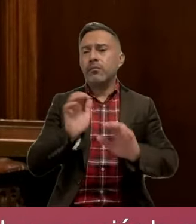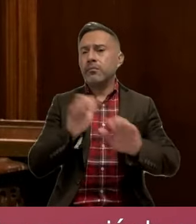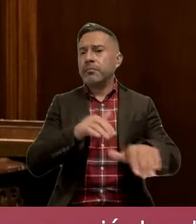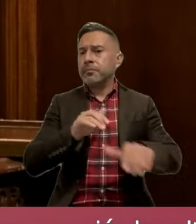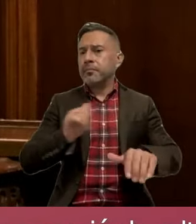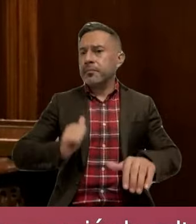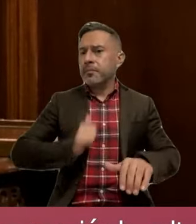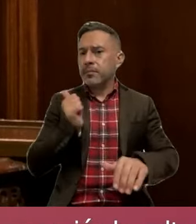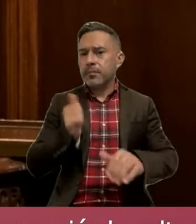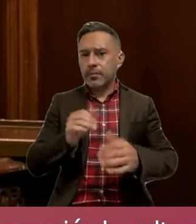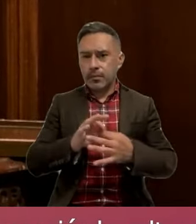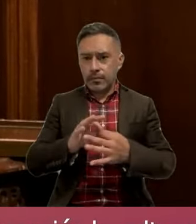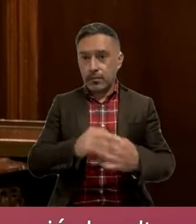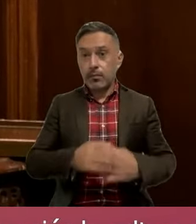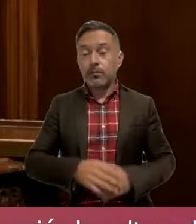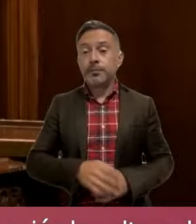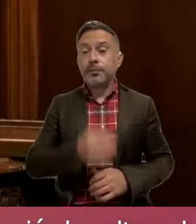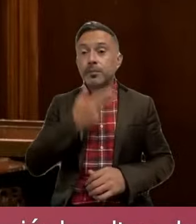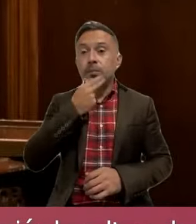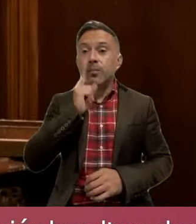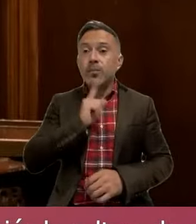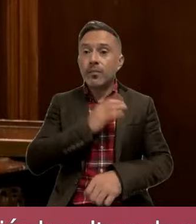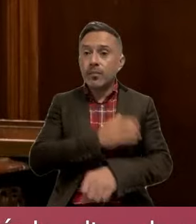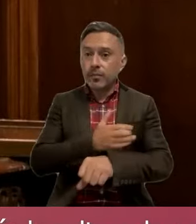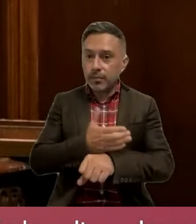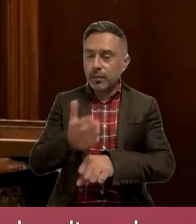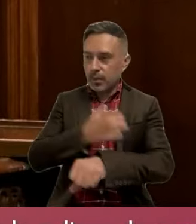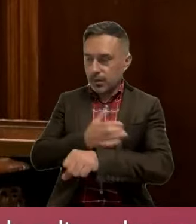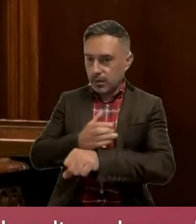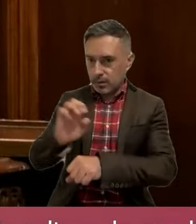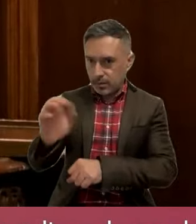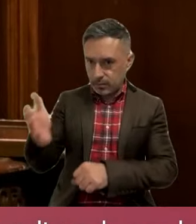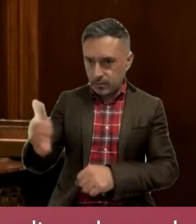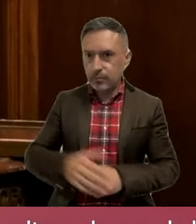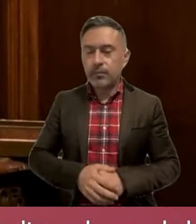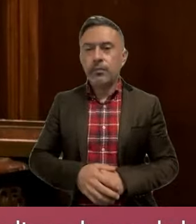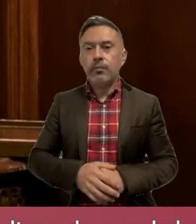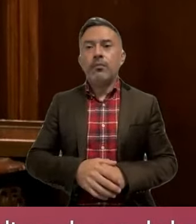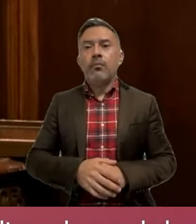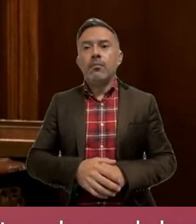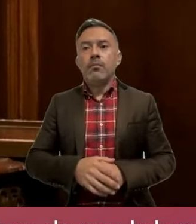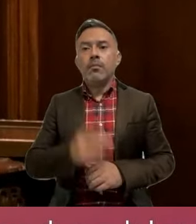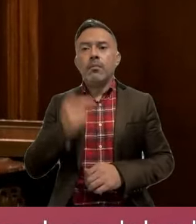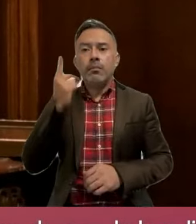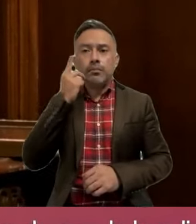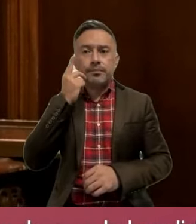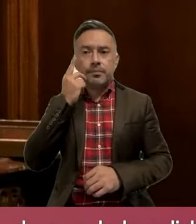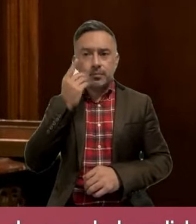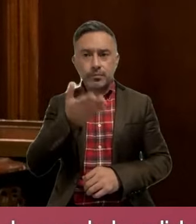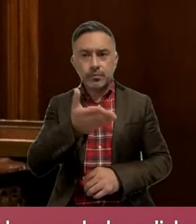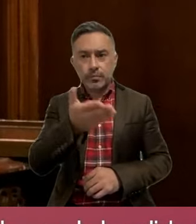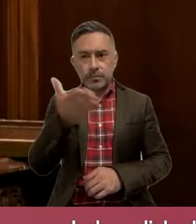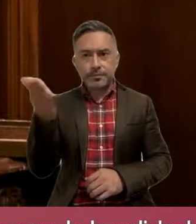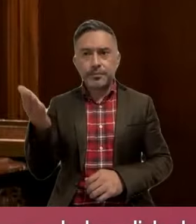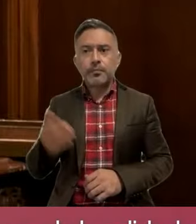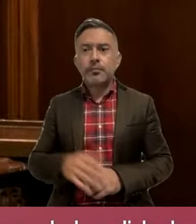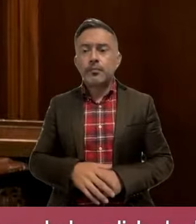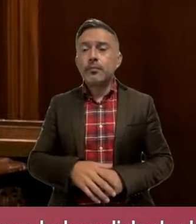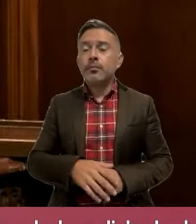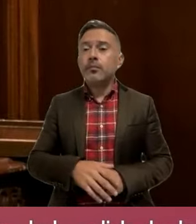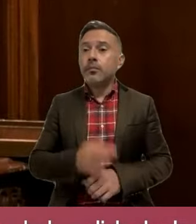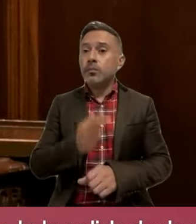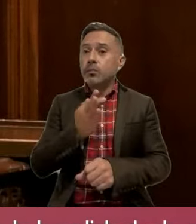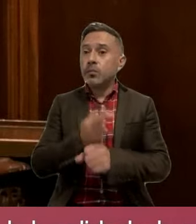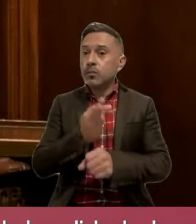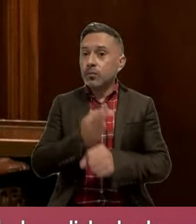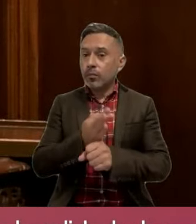Compañeras y compañeros, compañeres, legisladores, qué bueno que hoy en unos momentos vamos